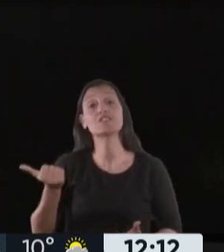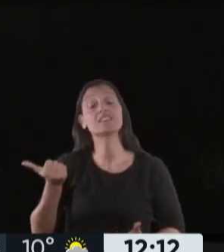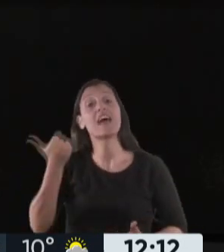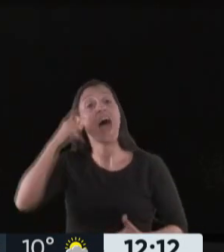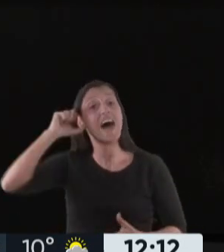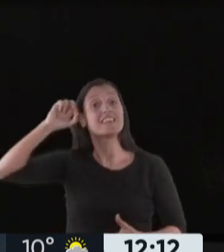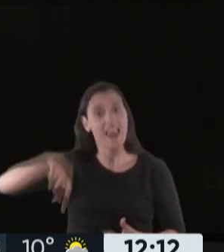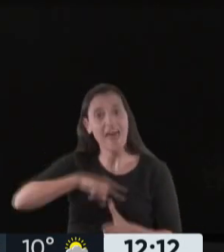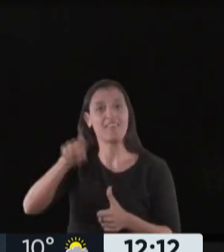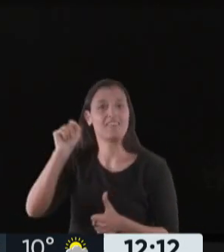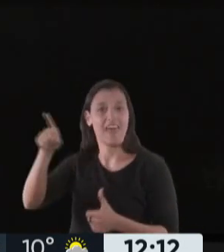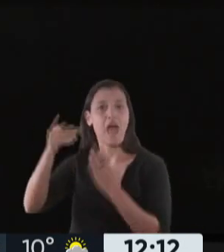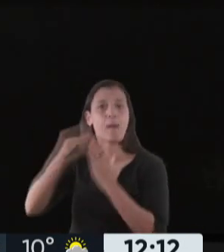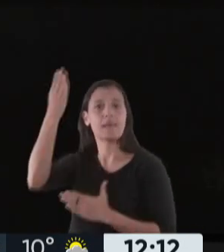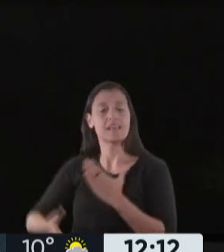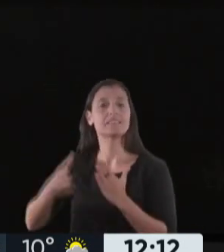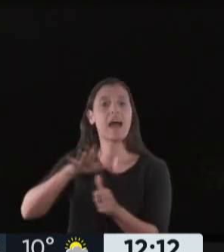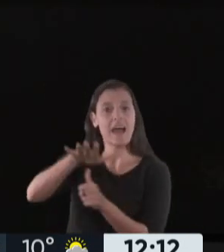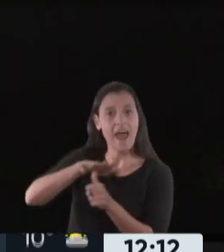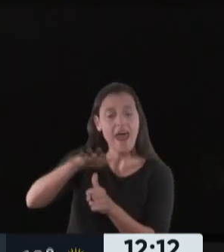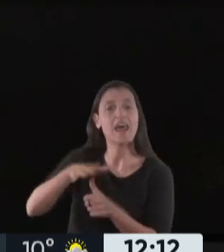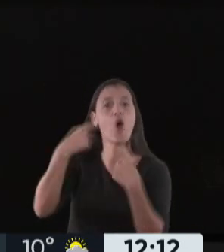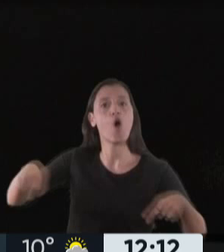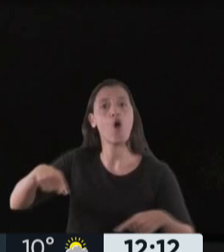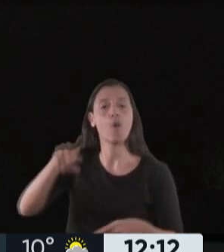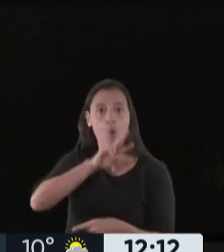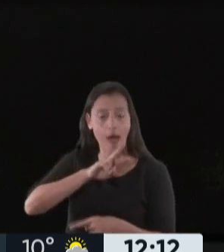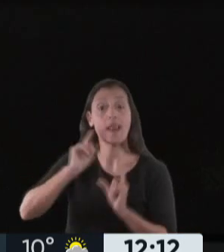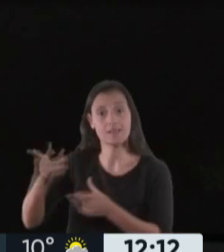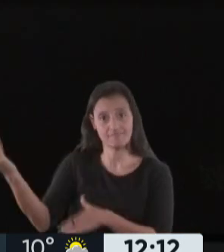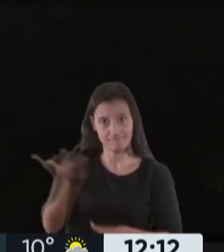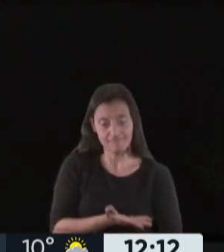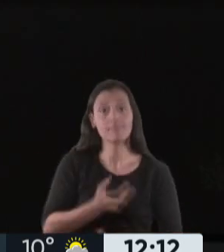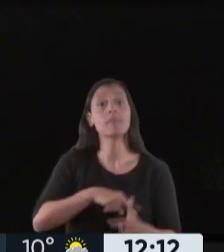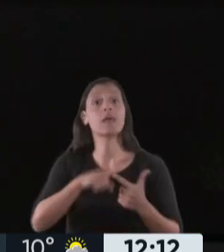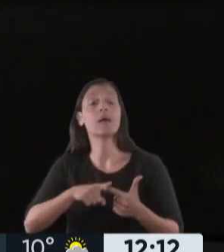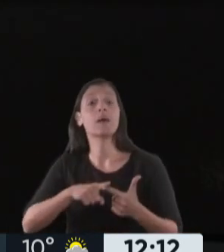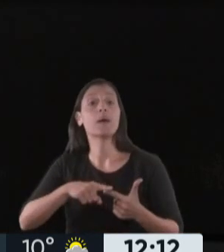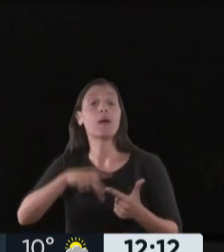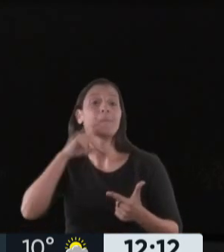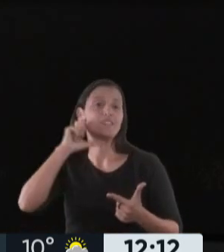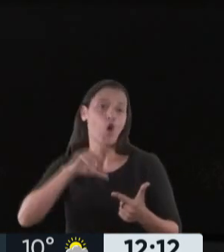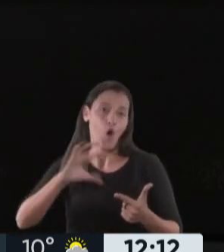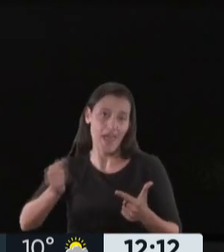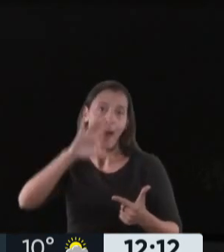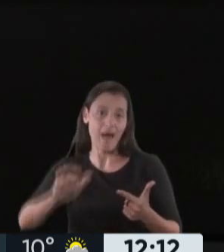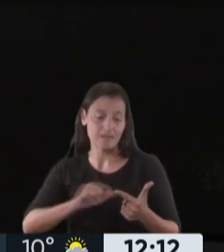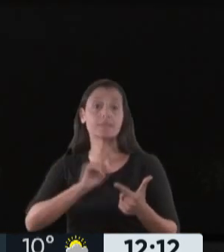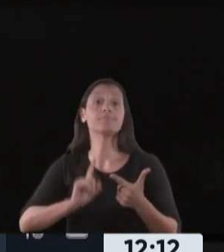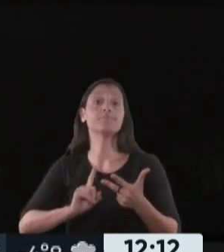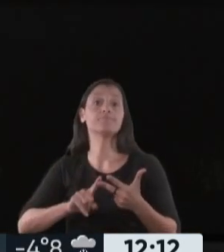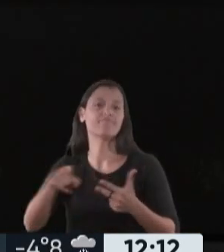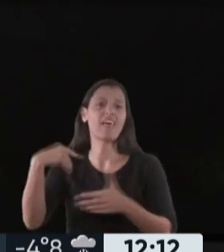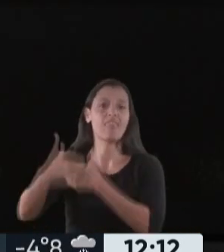en género, el Ministerio de Género, Mujer y Diversidad, bueno, Vicky Tolosa Paz,